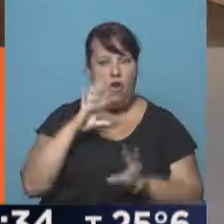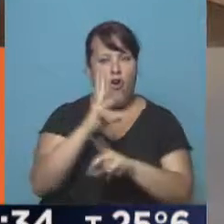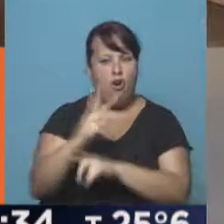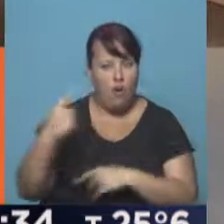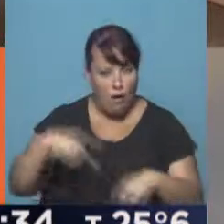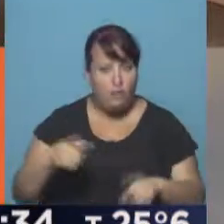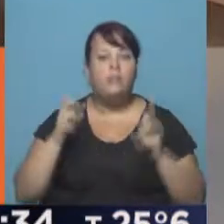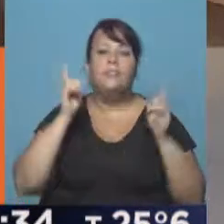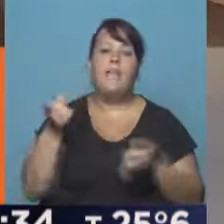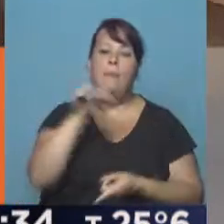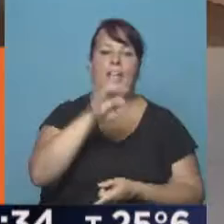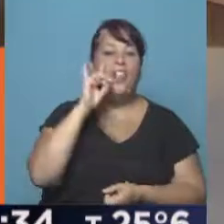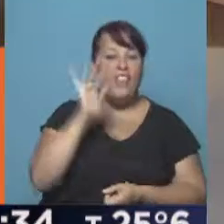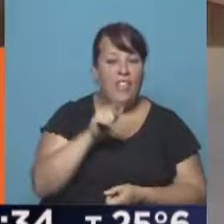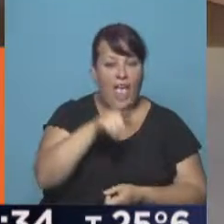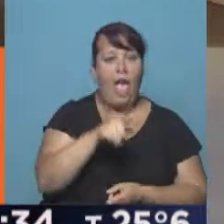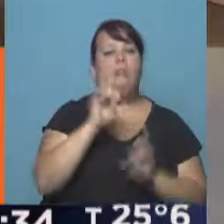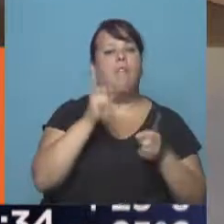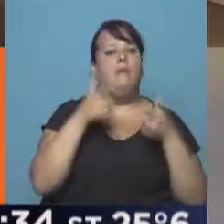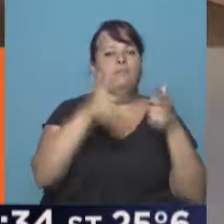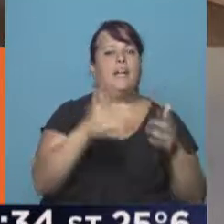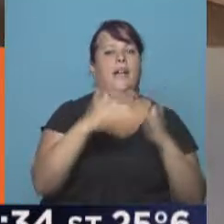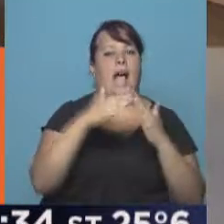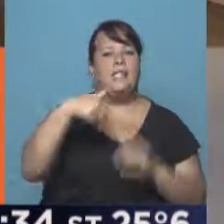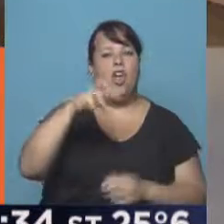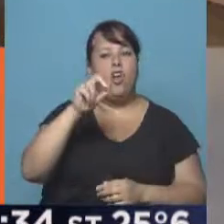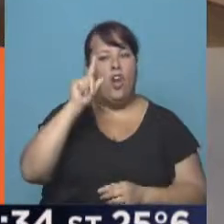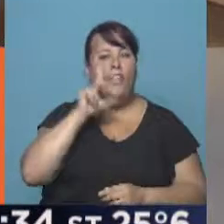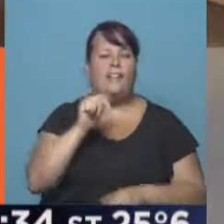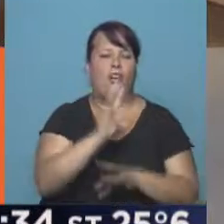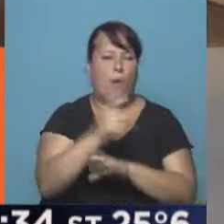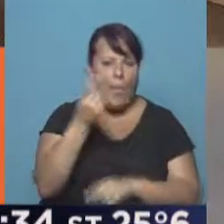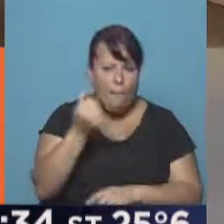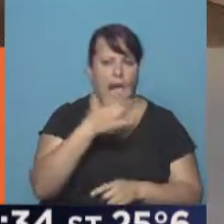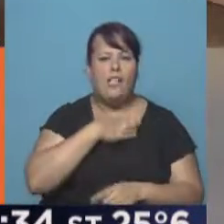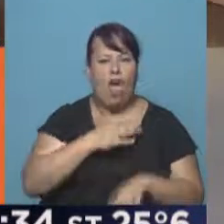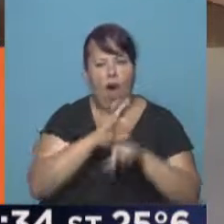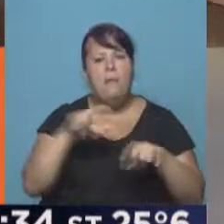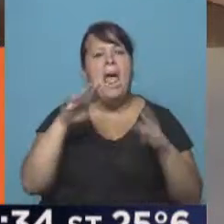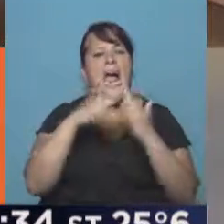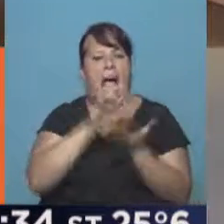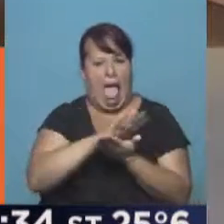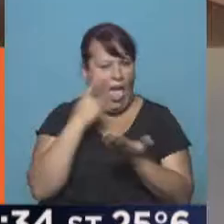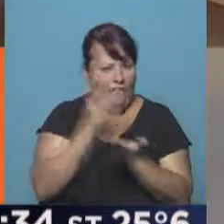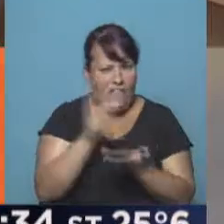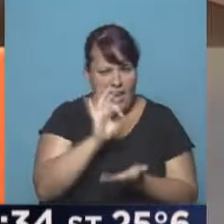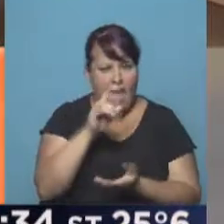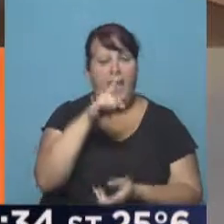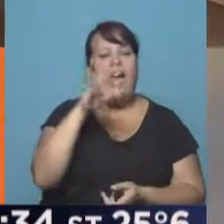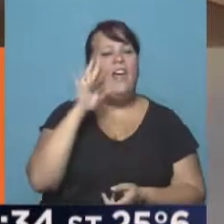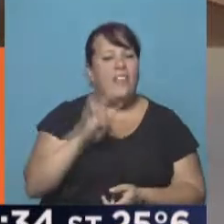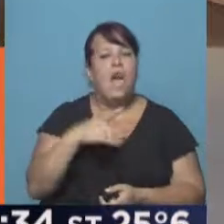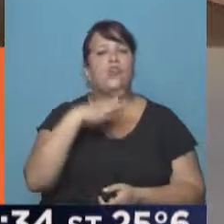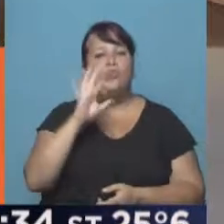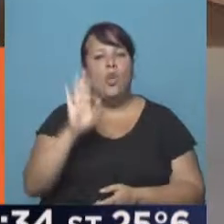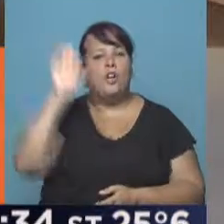sus pertenencias. Ramón Ángel Díaz sufrió el robo en su casa de Nordelta. Se han llevado dinero y joyas, pero esa casa estaba deshabitada. Ramón Díaz y su hijo